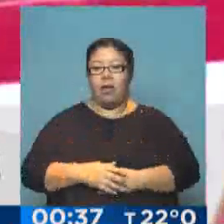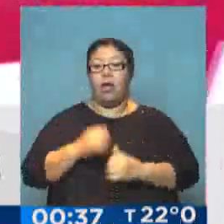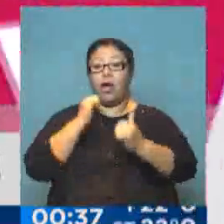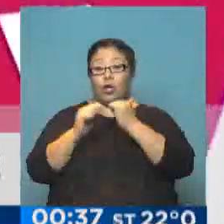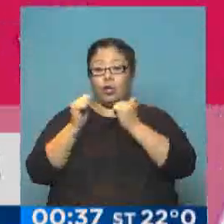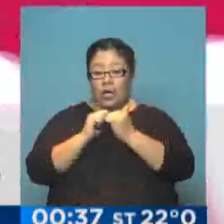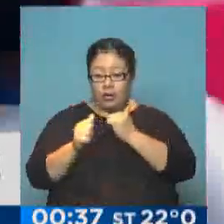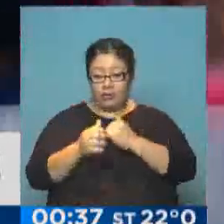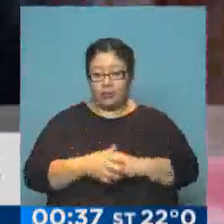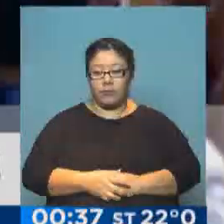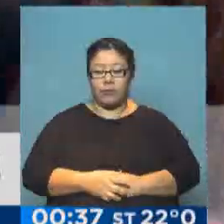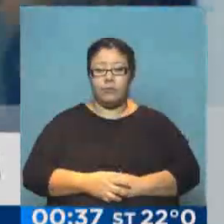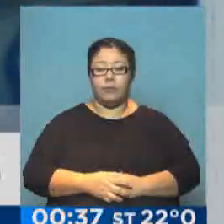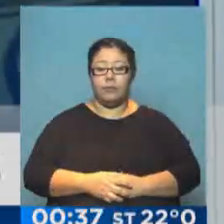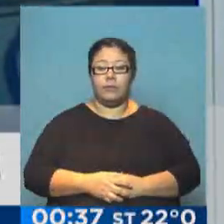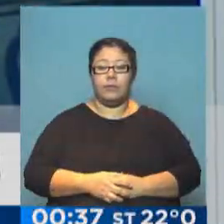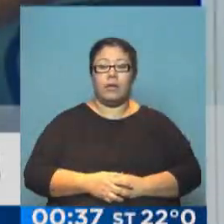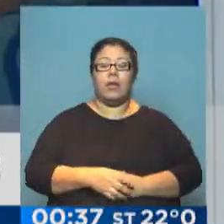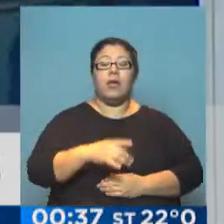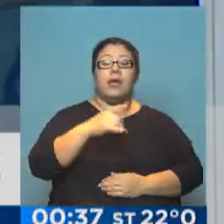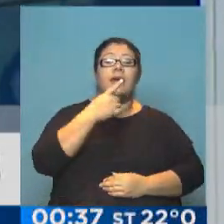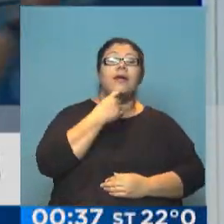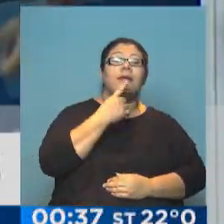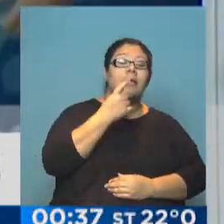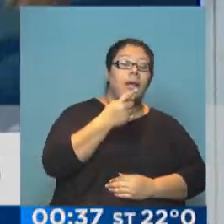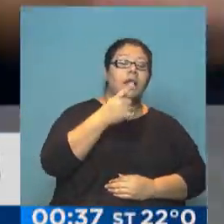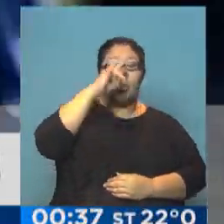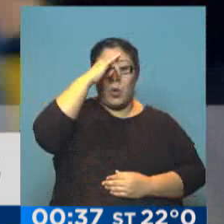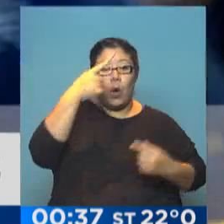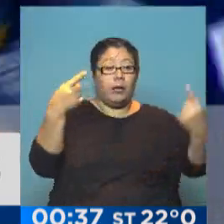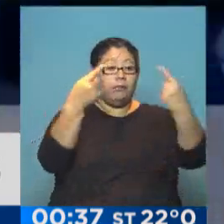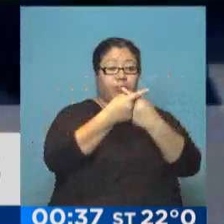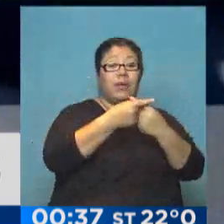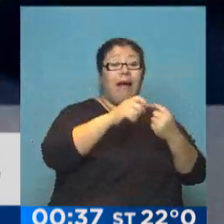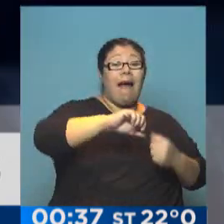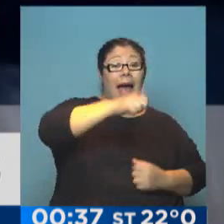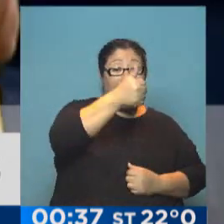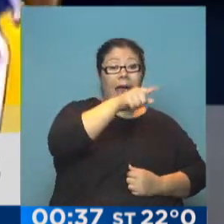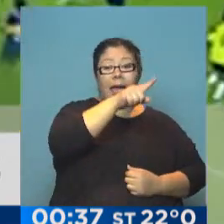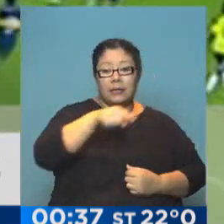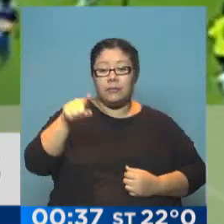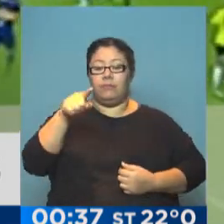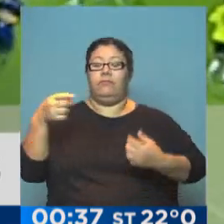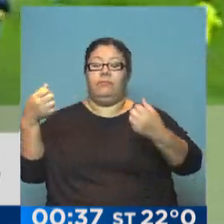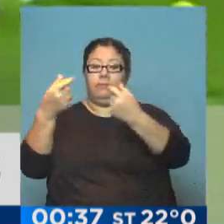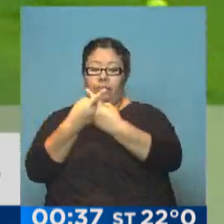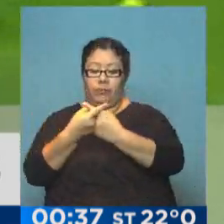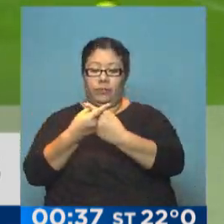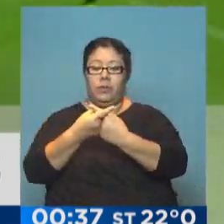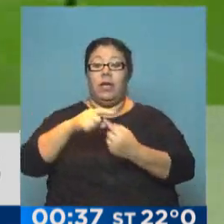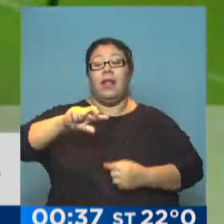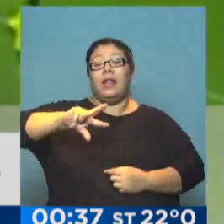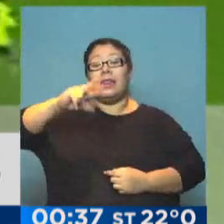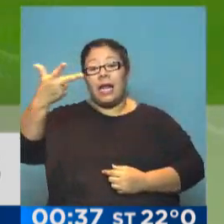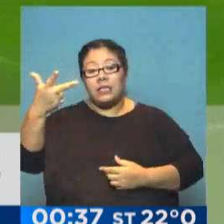y el ganador de River Plate de Uruguay frente a Universidad de Chile. Por el grupo 3, otro de los grupos fuertes, estará Boca. Este